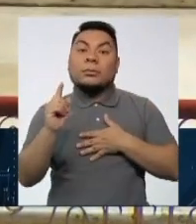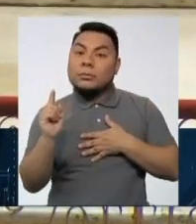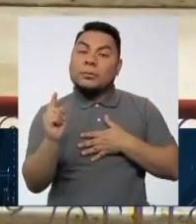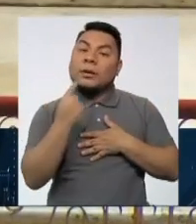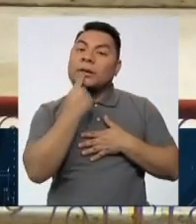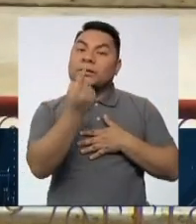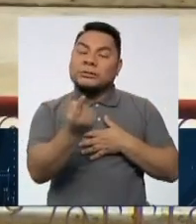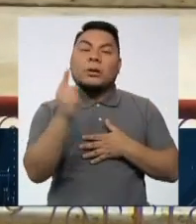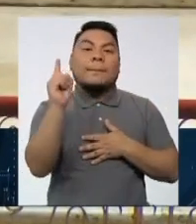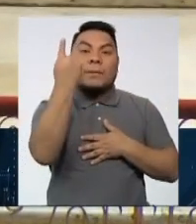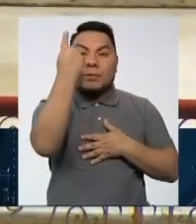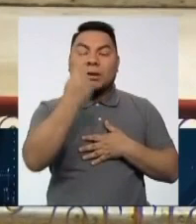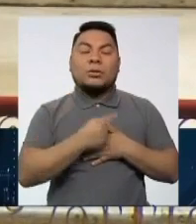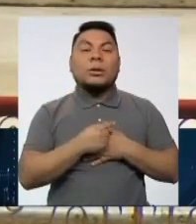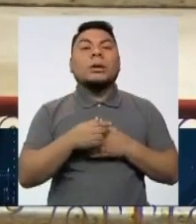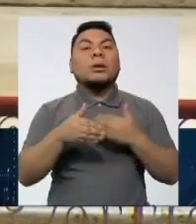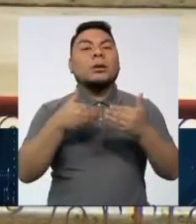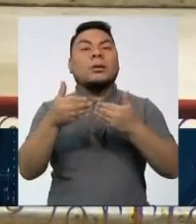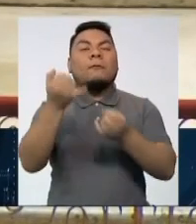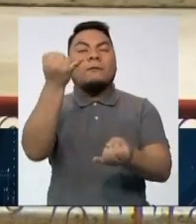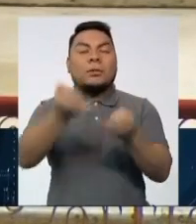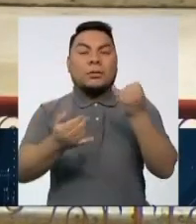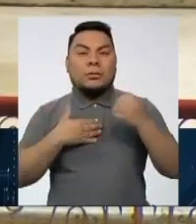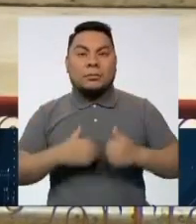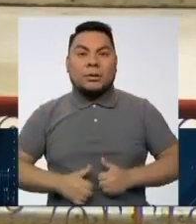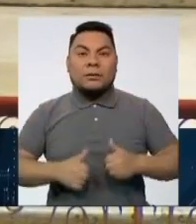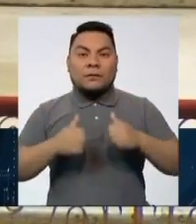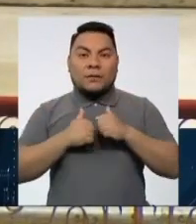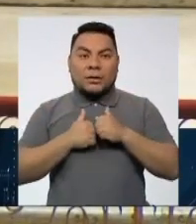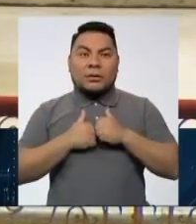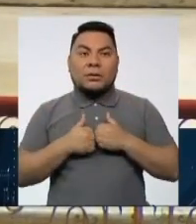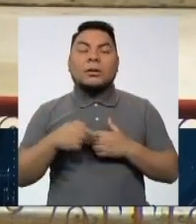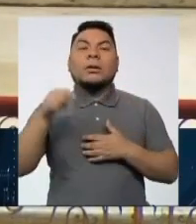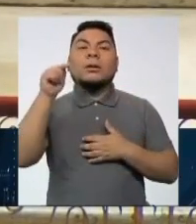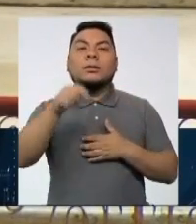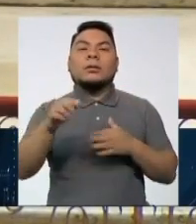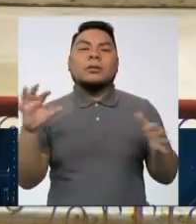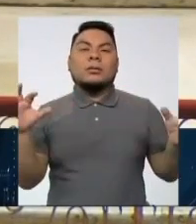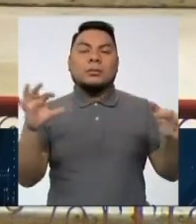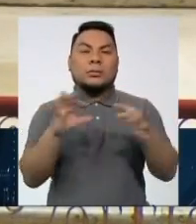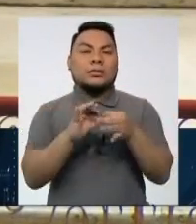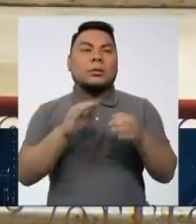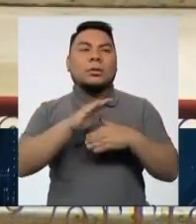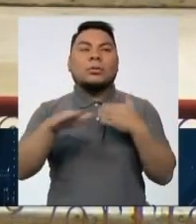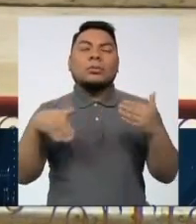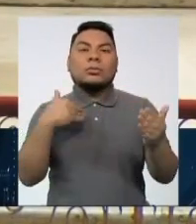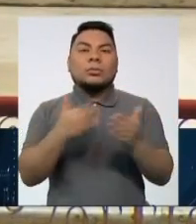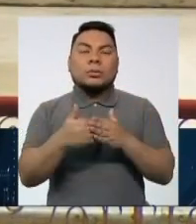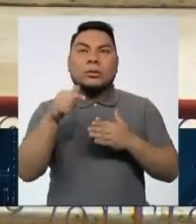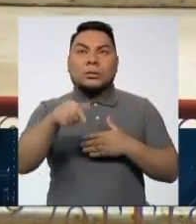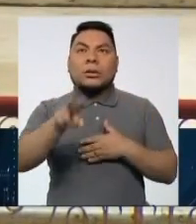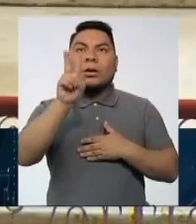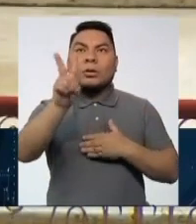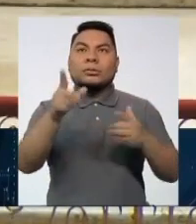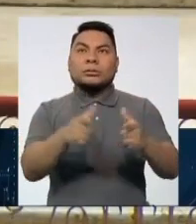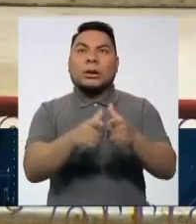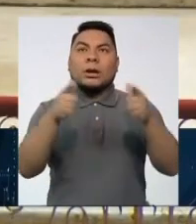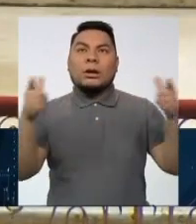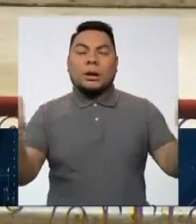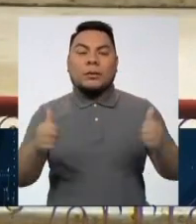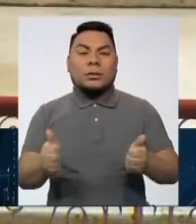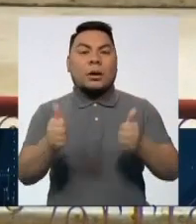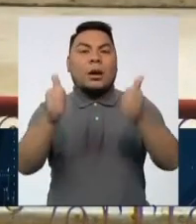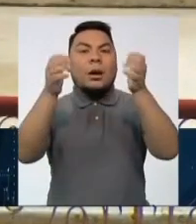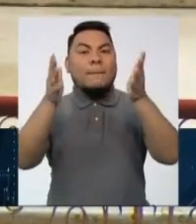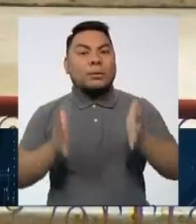principio y el final de mi vida estén ligados en torno a estos dos grandes